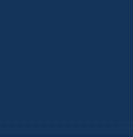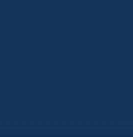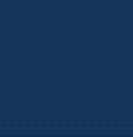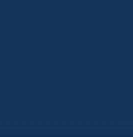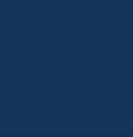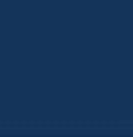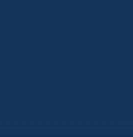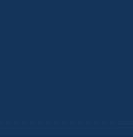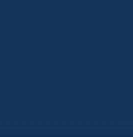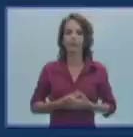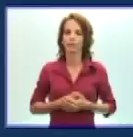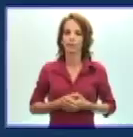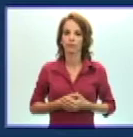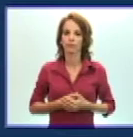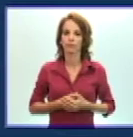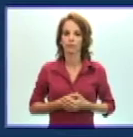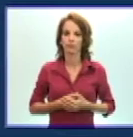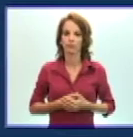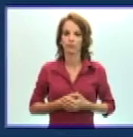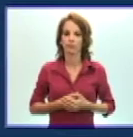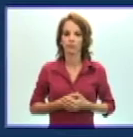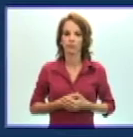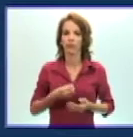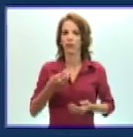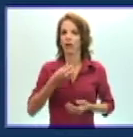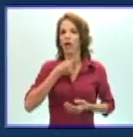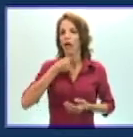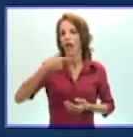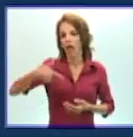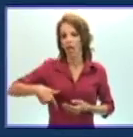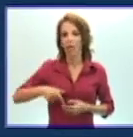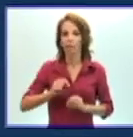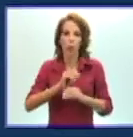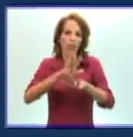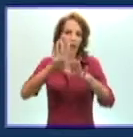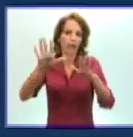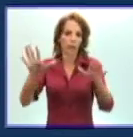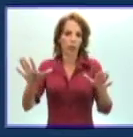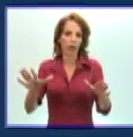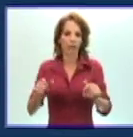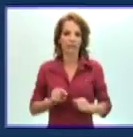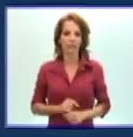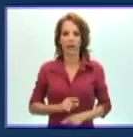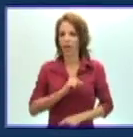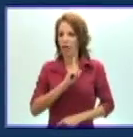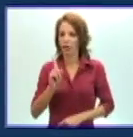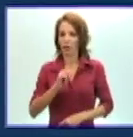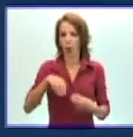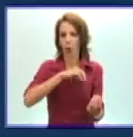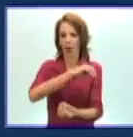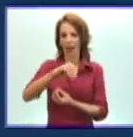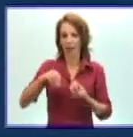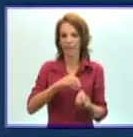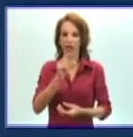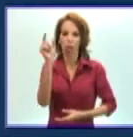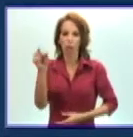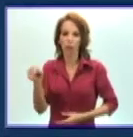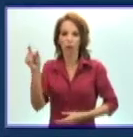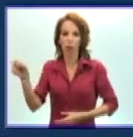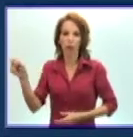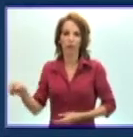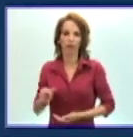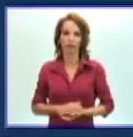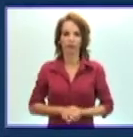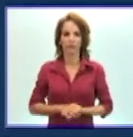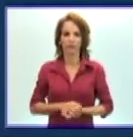Bueno, podemos estar poniendo ejemplos de naturaleza que no ha sido transformada por el hombre. Bueno, ahí tenemos